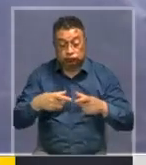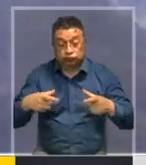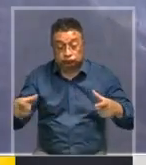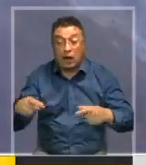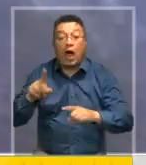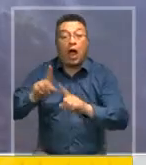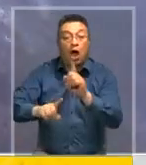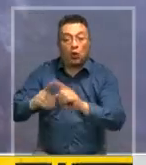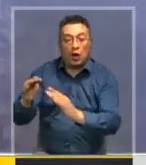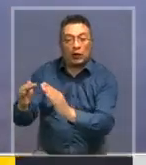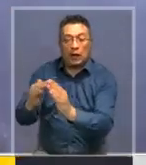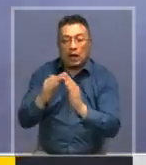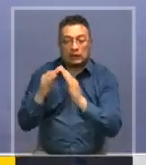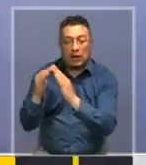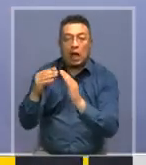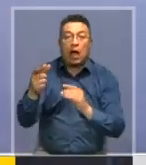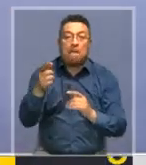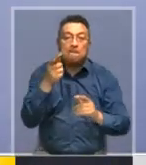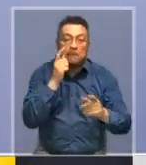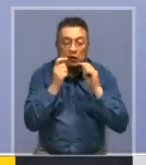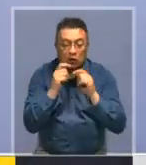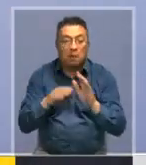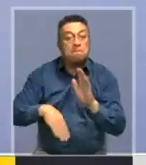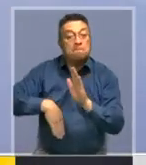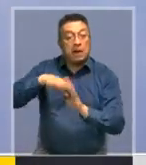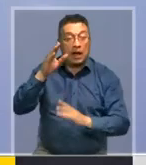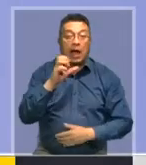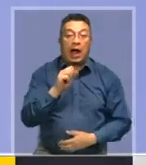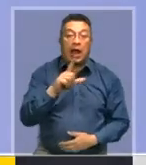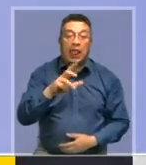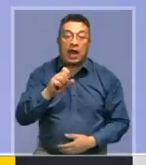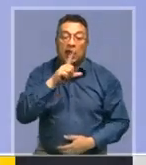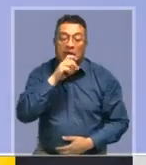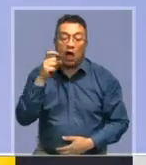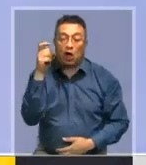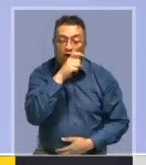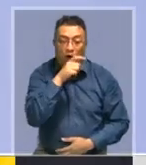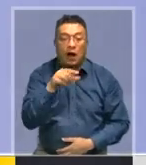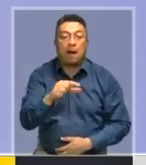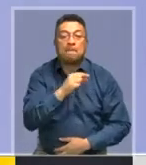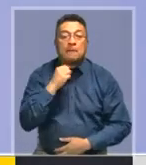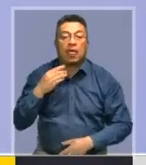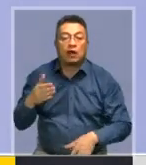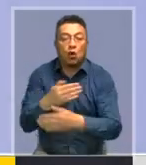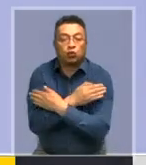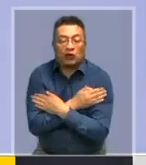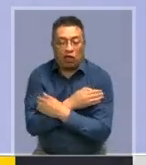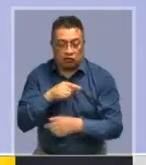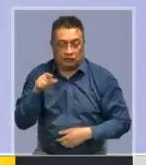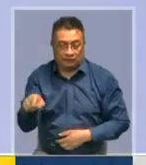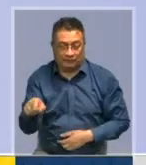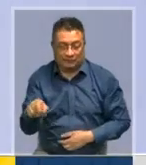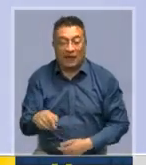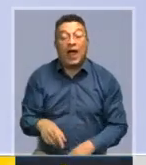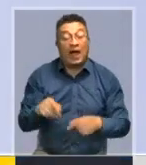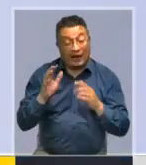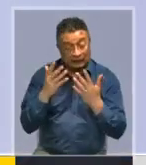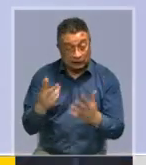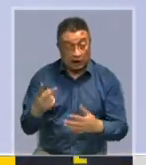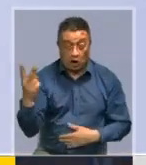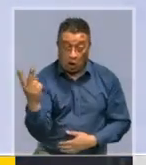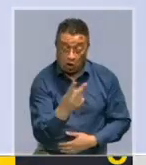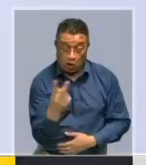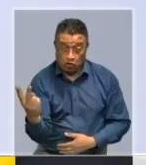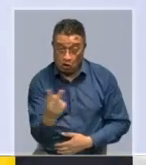algunas viviendas y se aumenta la cobertura de la alerta roja hacia la comuna de Padre Hurtado por peligro de propagación a vivienda. Ambos